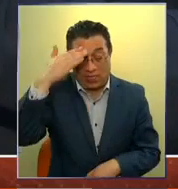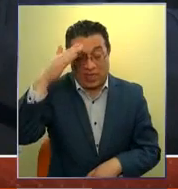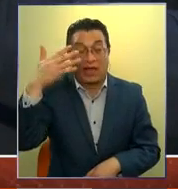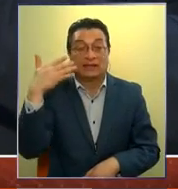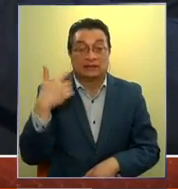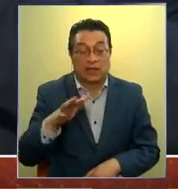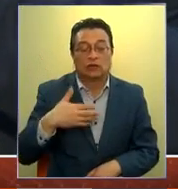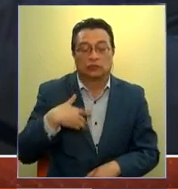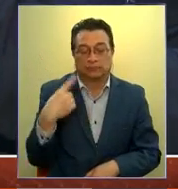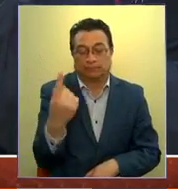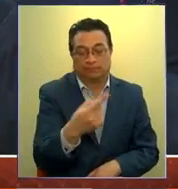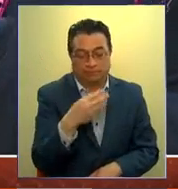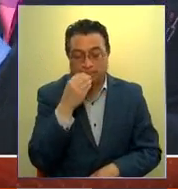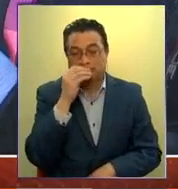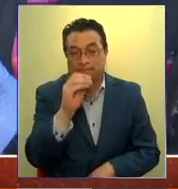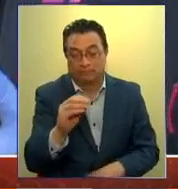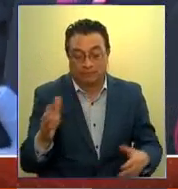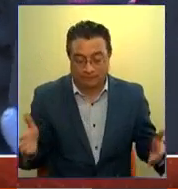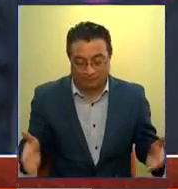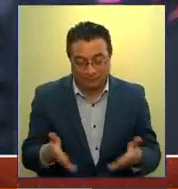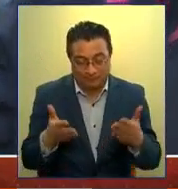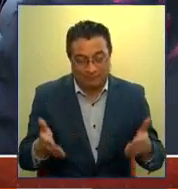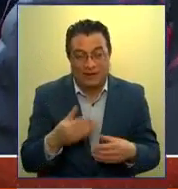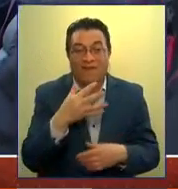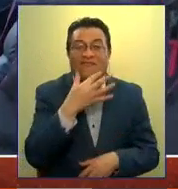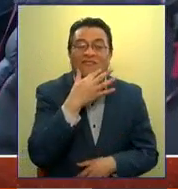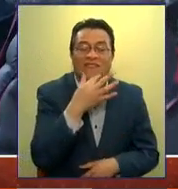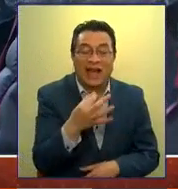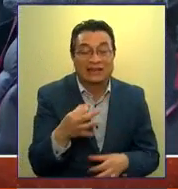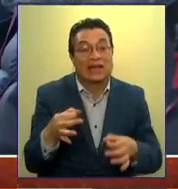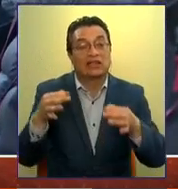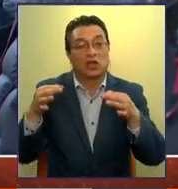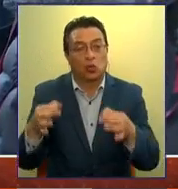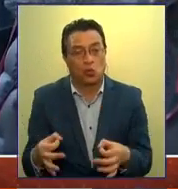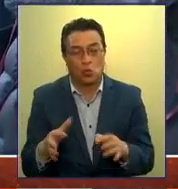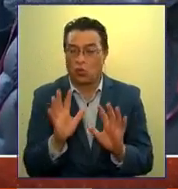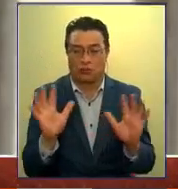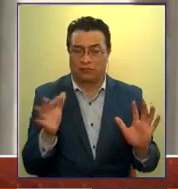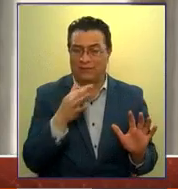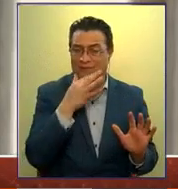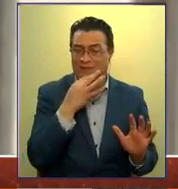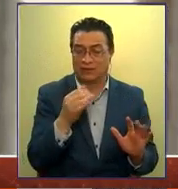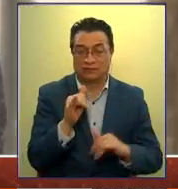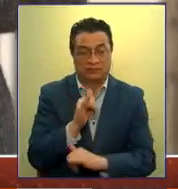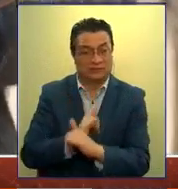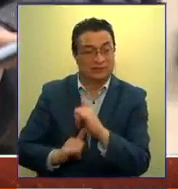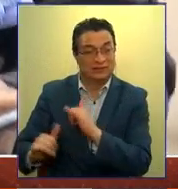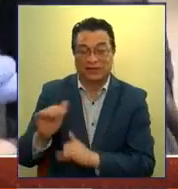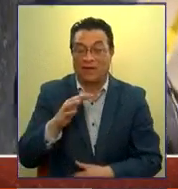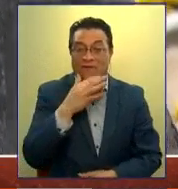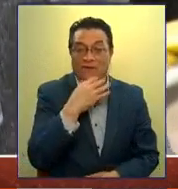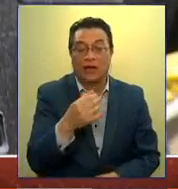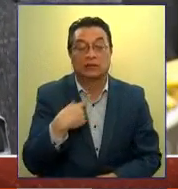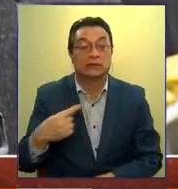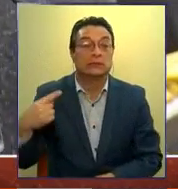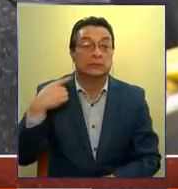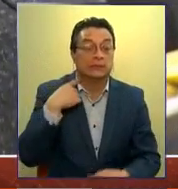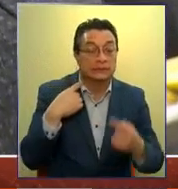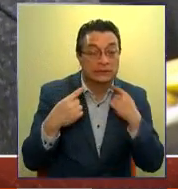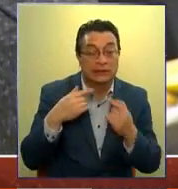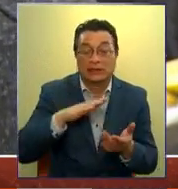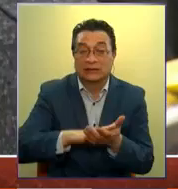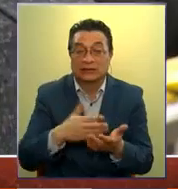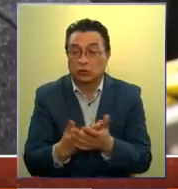queremos enfatizar que es fácil y seguro el proceso telemático para evitar riesgos sanitarios en la